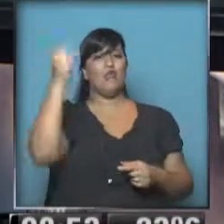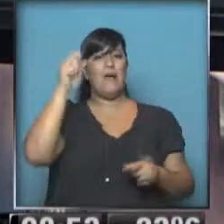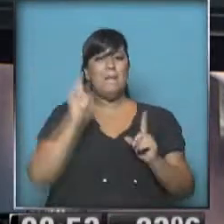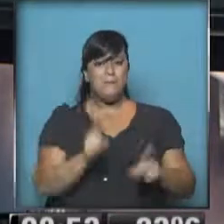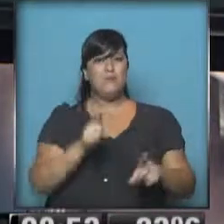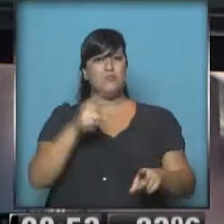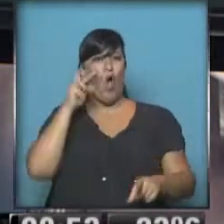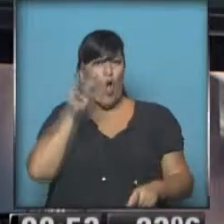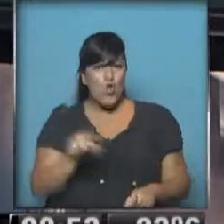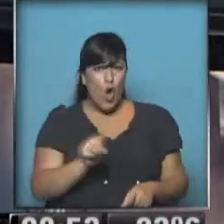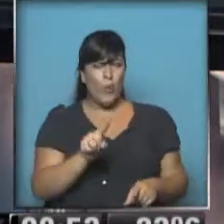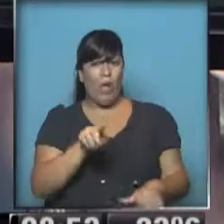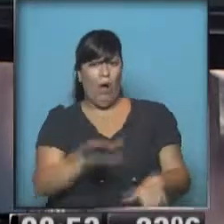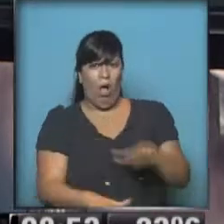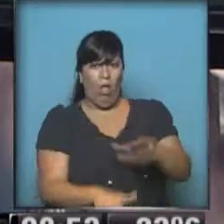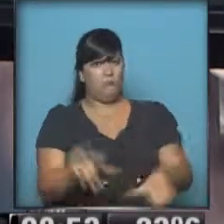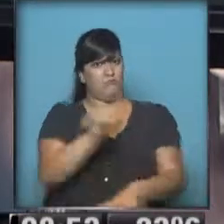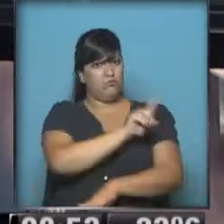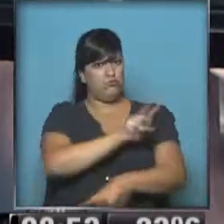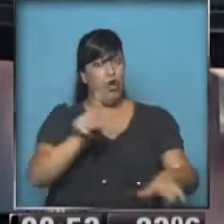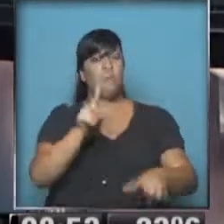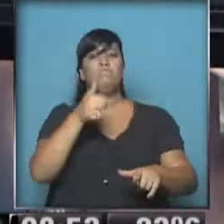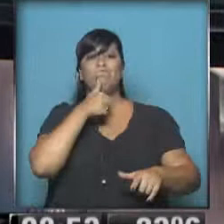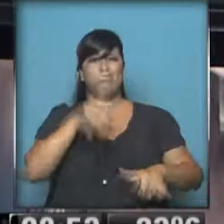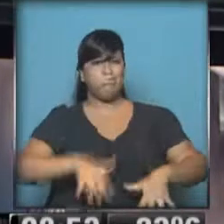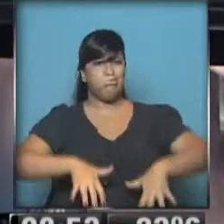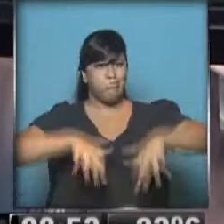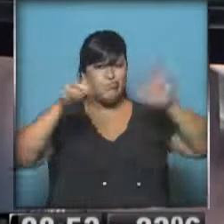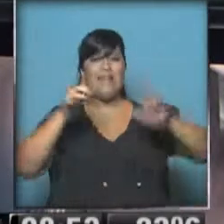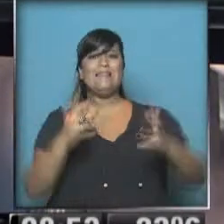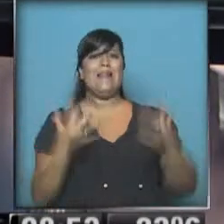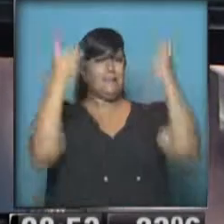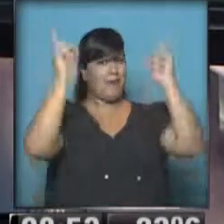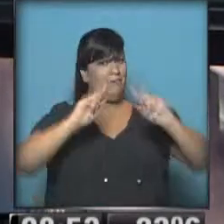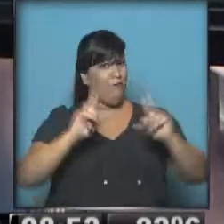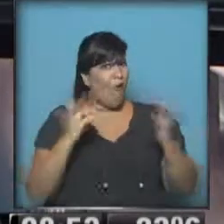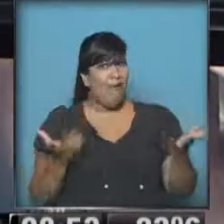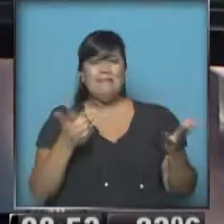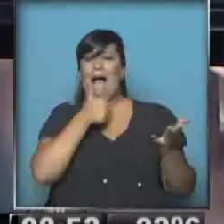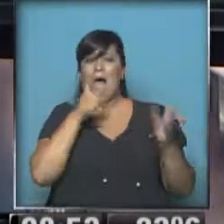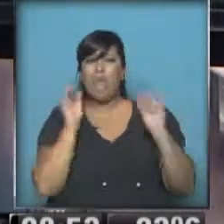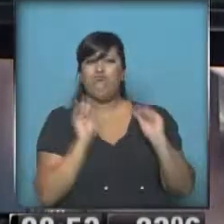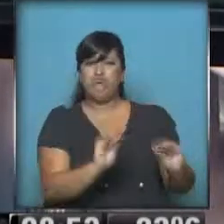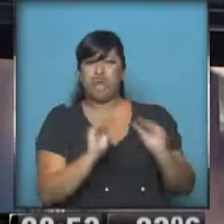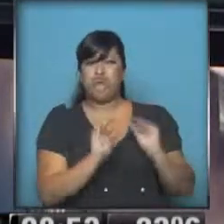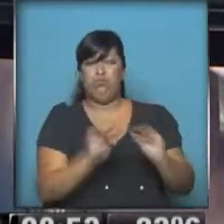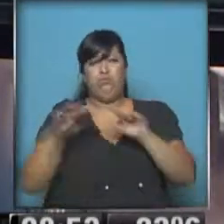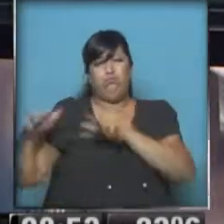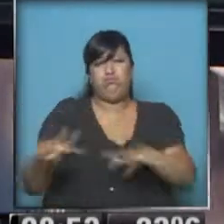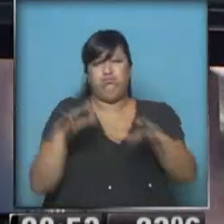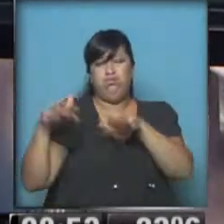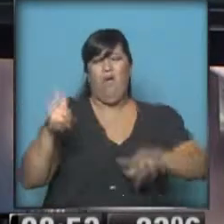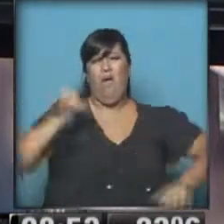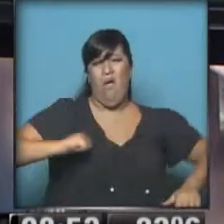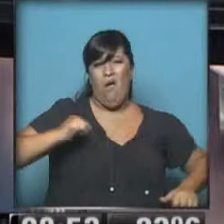yo no veo que hay abajo recordamos que el agua de la inundación no es agua transparente no es agua limpia sino que es agua que arrastra materia fecal